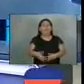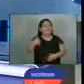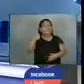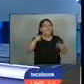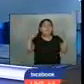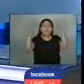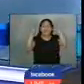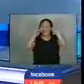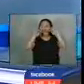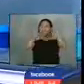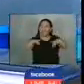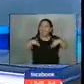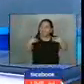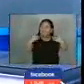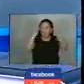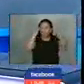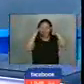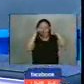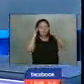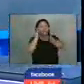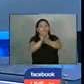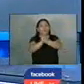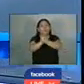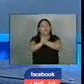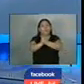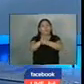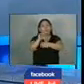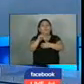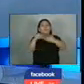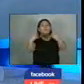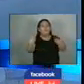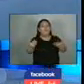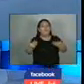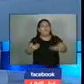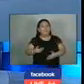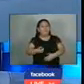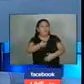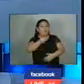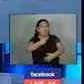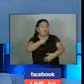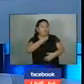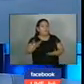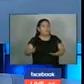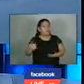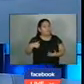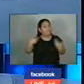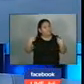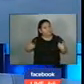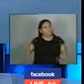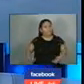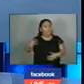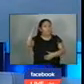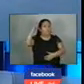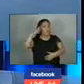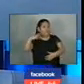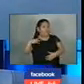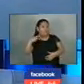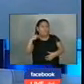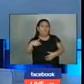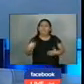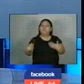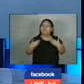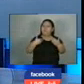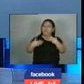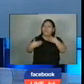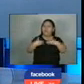Muy buenas noches, ¿qué tal? ¿Cómo están? Qué gusto que nos acompañen. Bienvenidos a una nueva emisión estelar de Noticiero Hechos. Los saluda Roxana Webb y